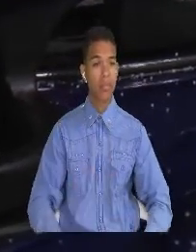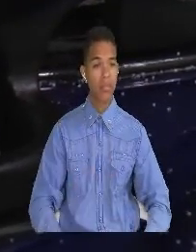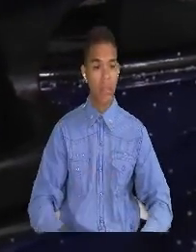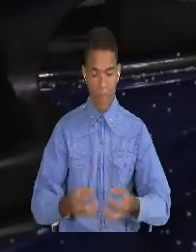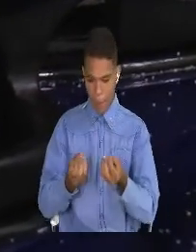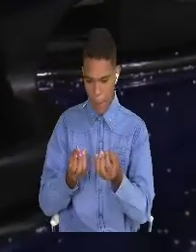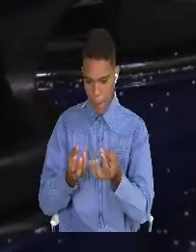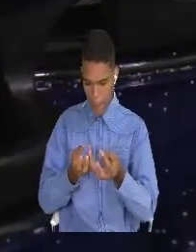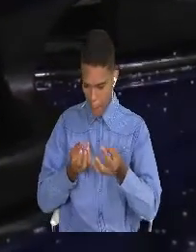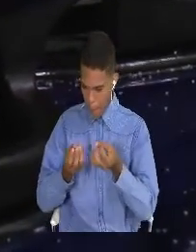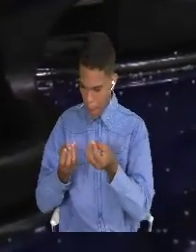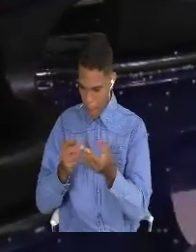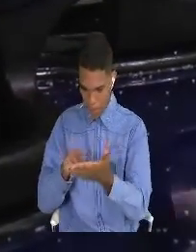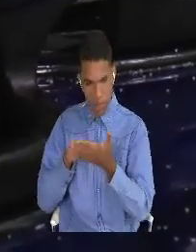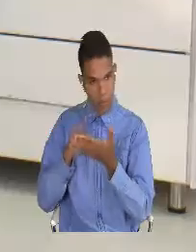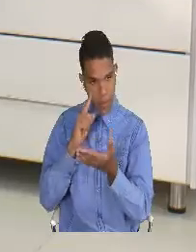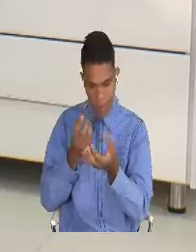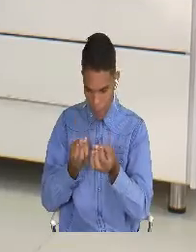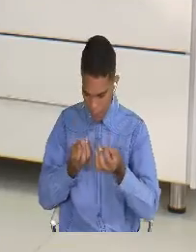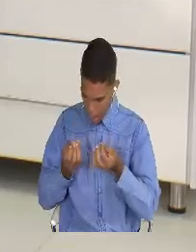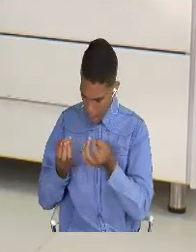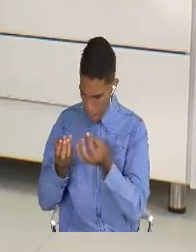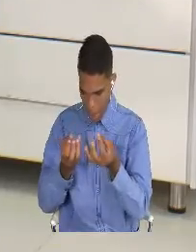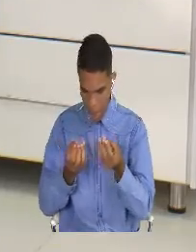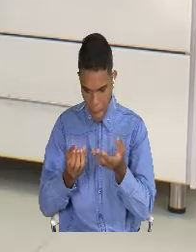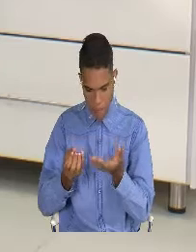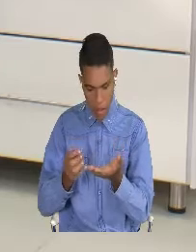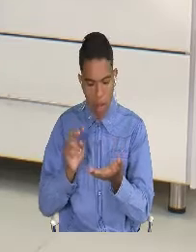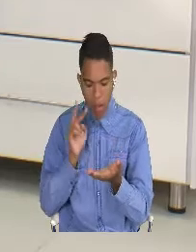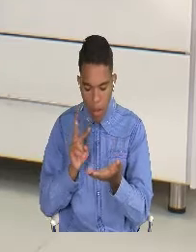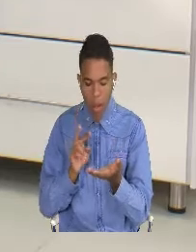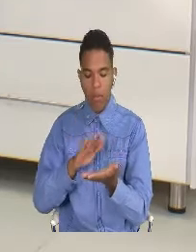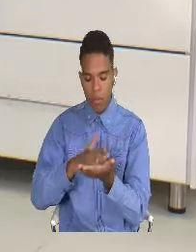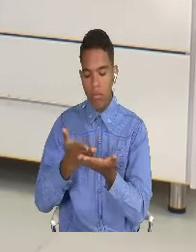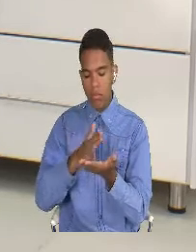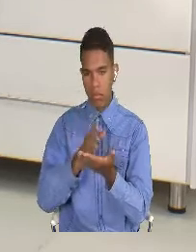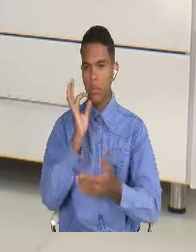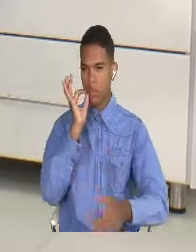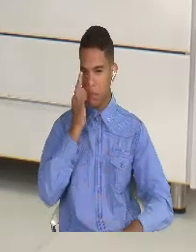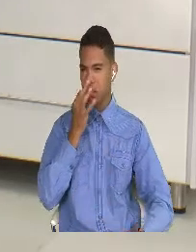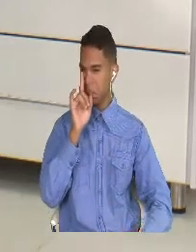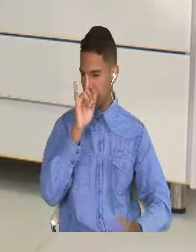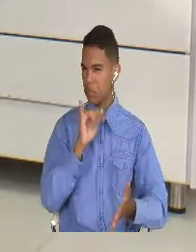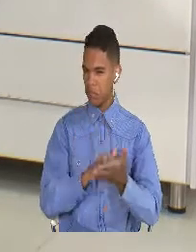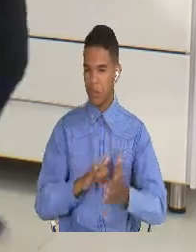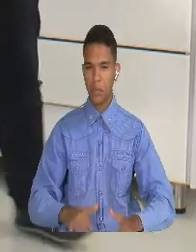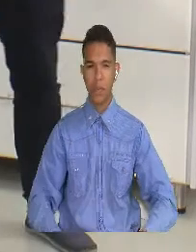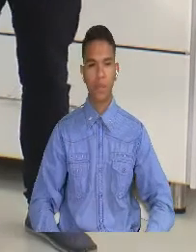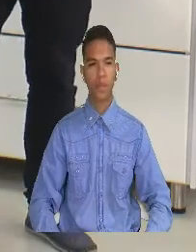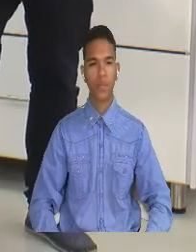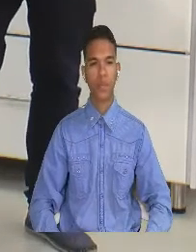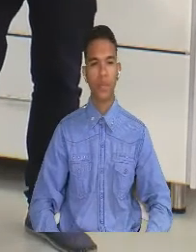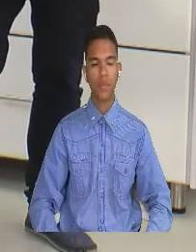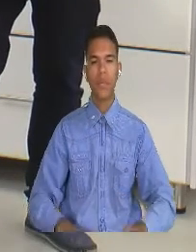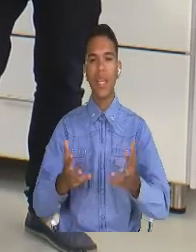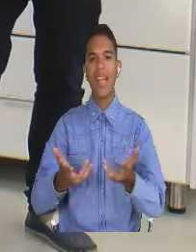Ha de sonar delicioso. Ok, en nuestro emplatado voy a montar nuestra